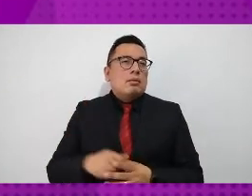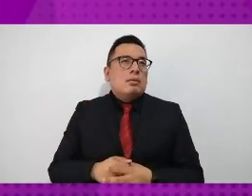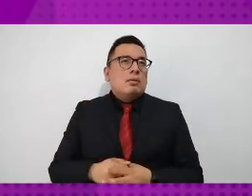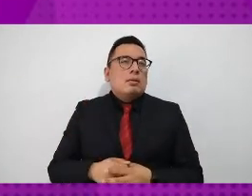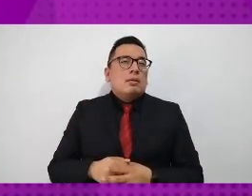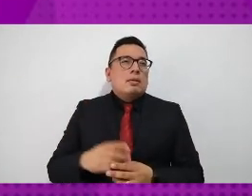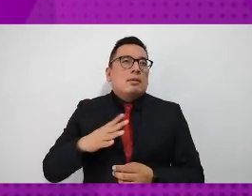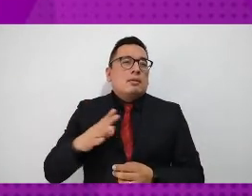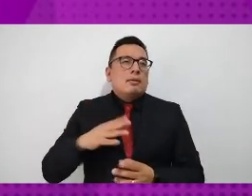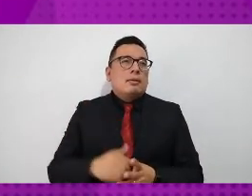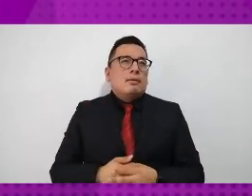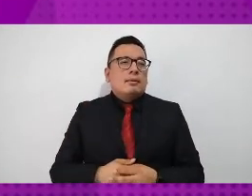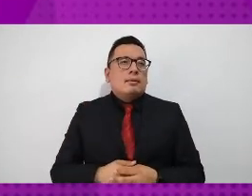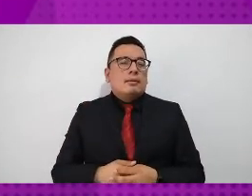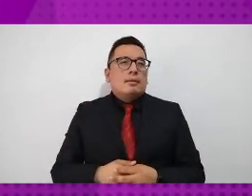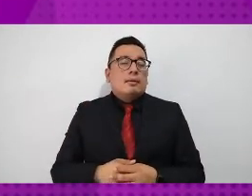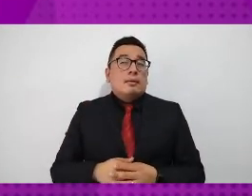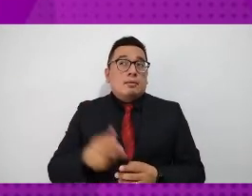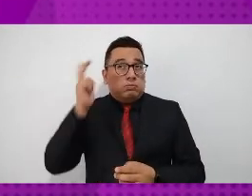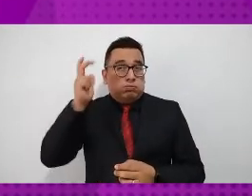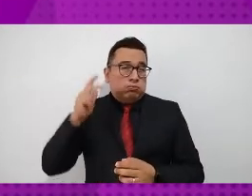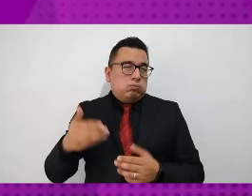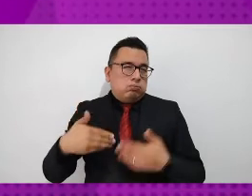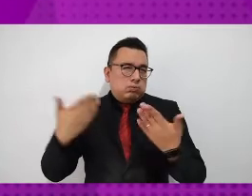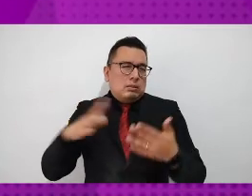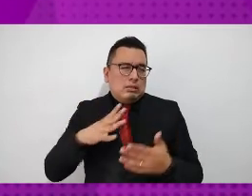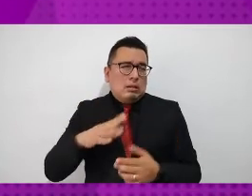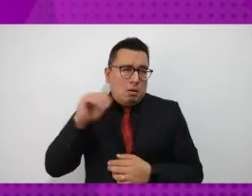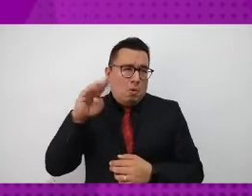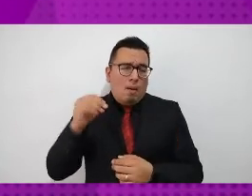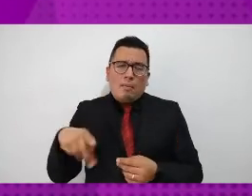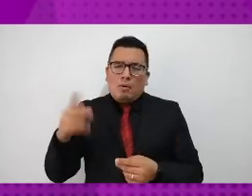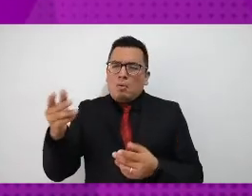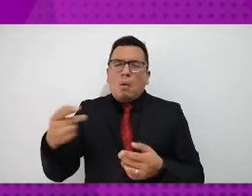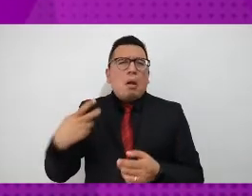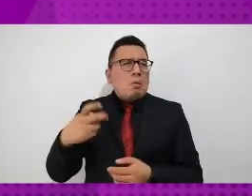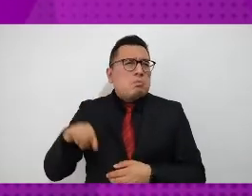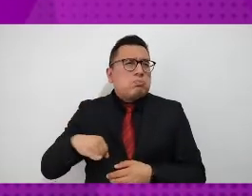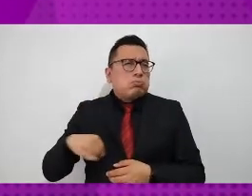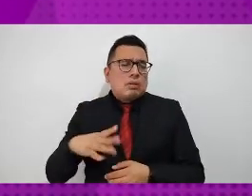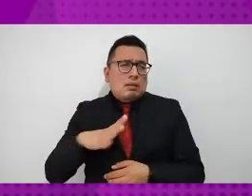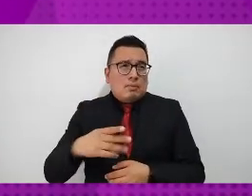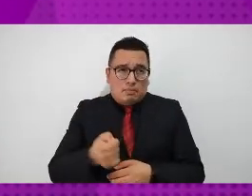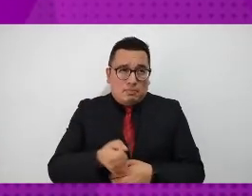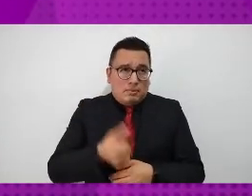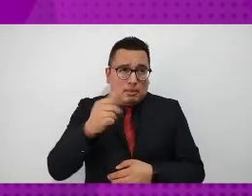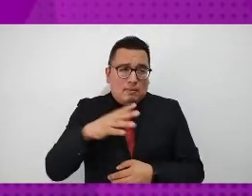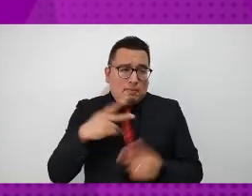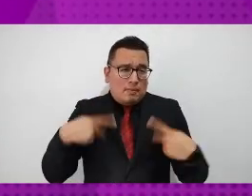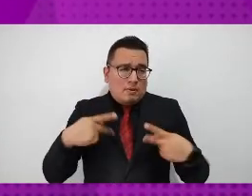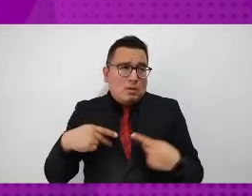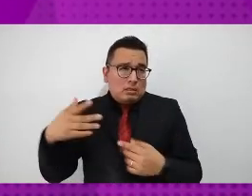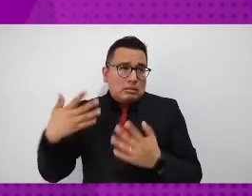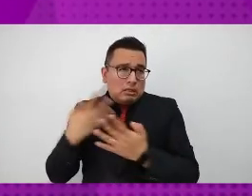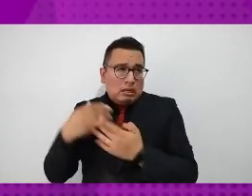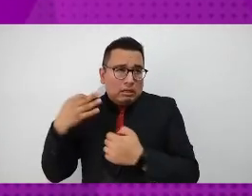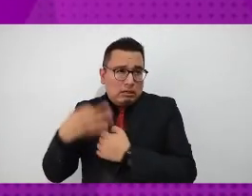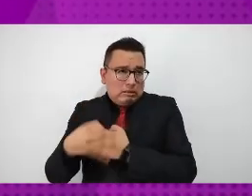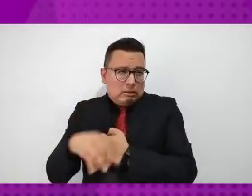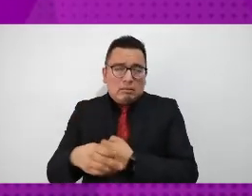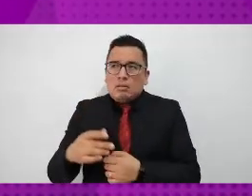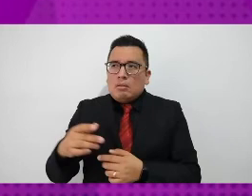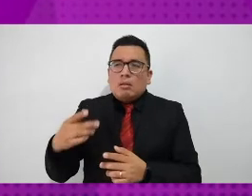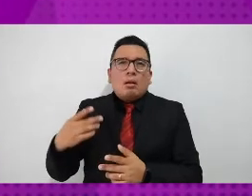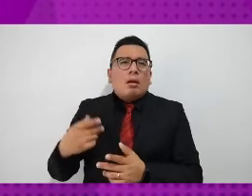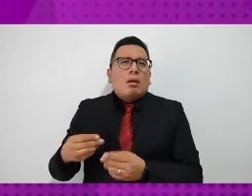hidalgo fueron 9 en ese momento pero fue fue bien interesante fue la primera vez donde personas en prisión preventiva votaron